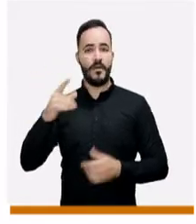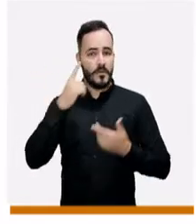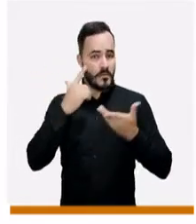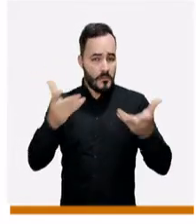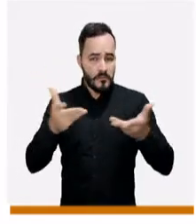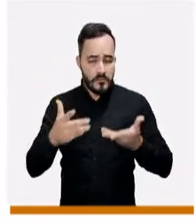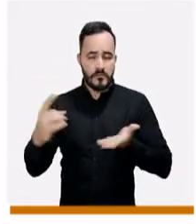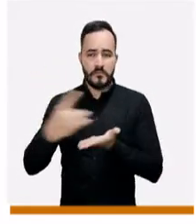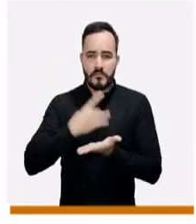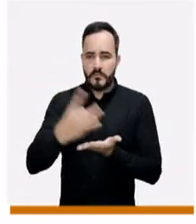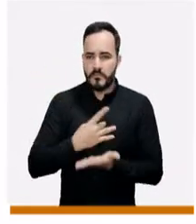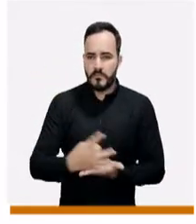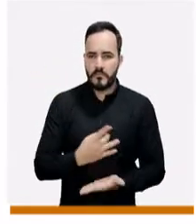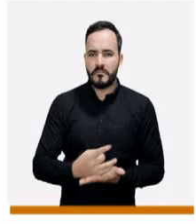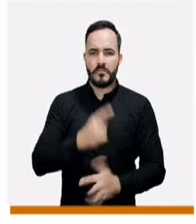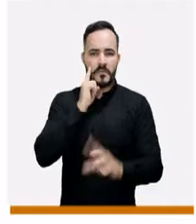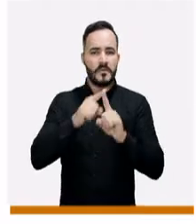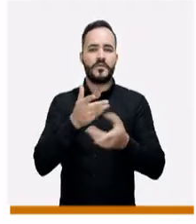304-538-4331,